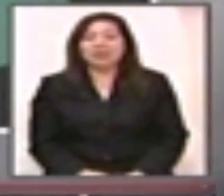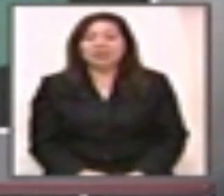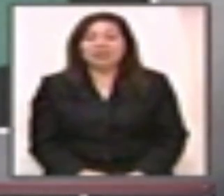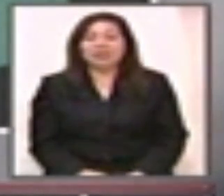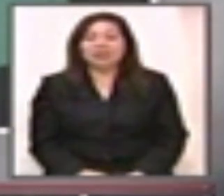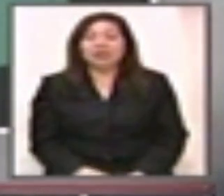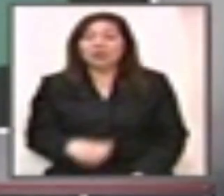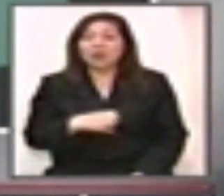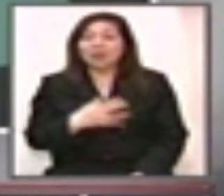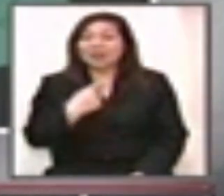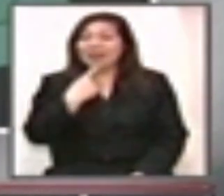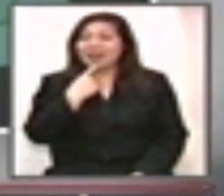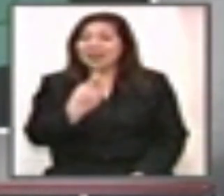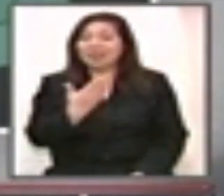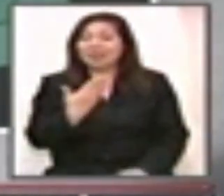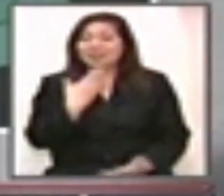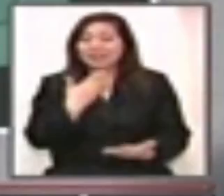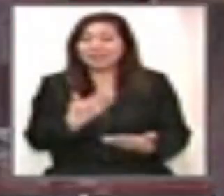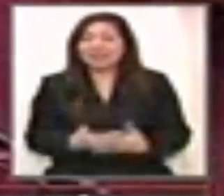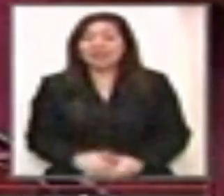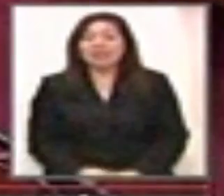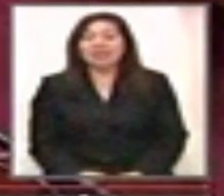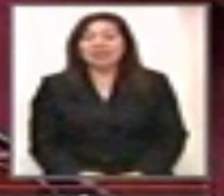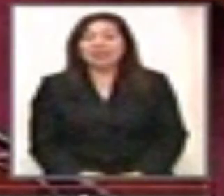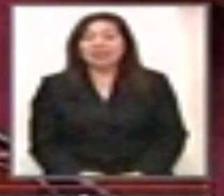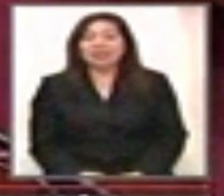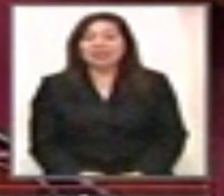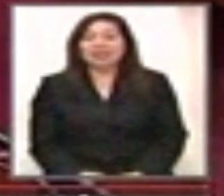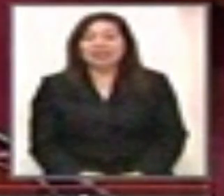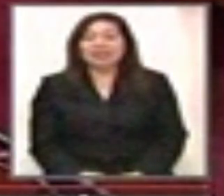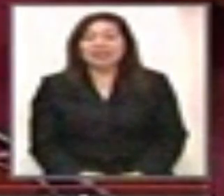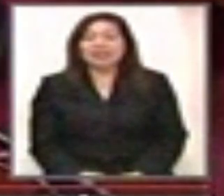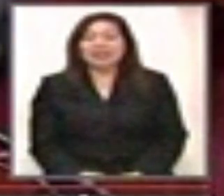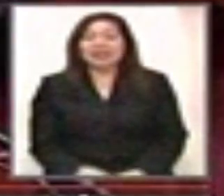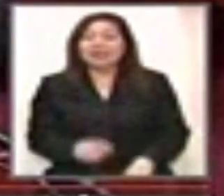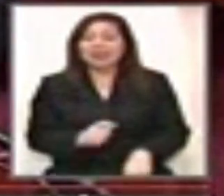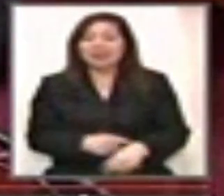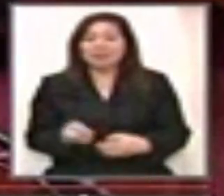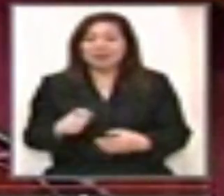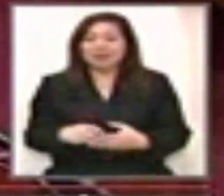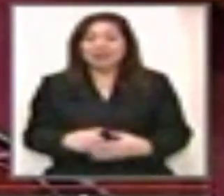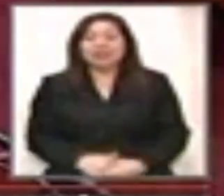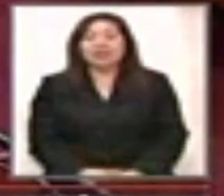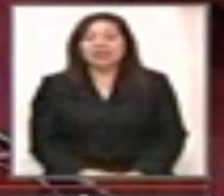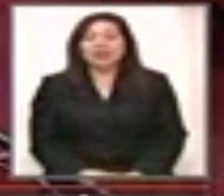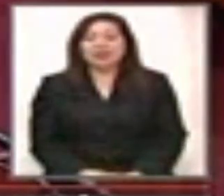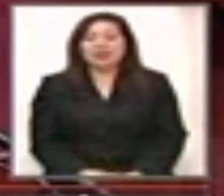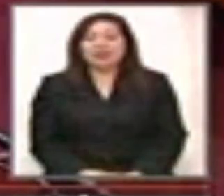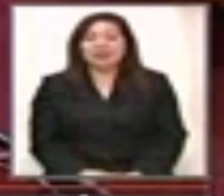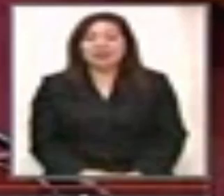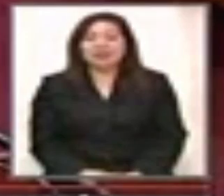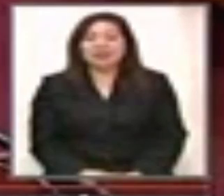Yo quería agradecerle, señora presidenta, por el tiempo adicional que me ha concedido y